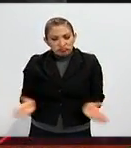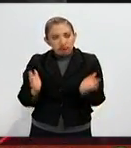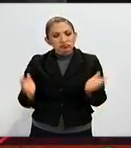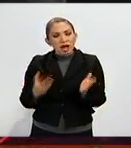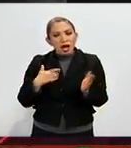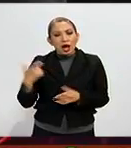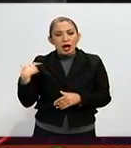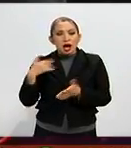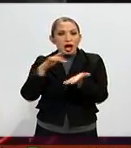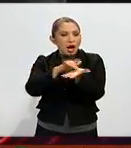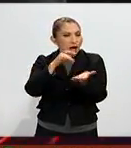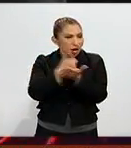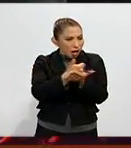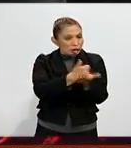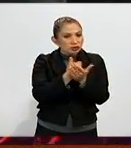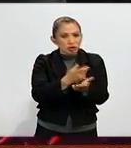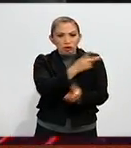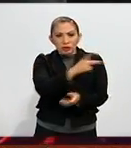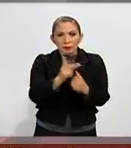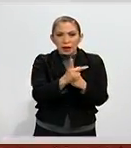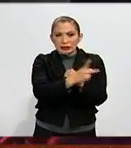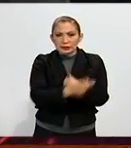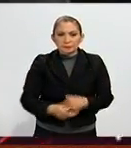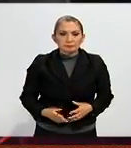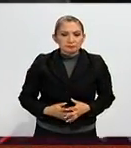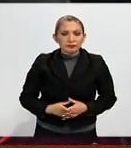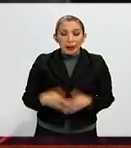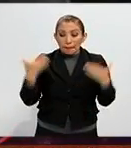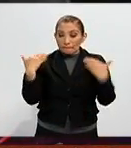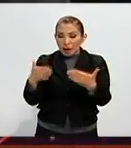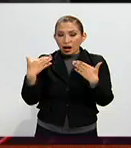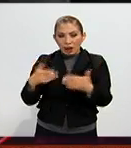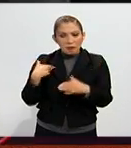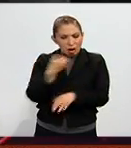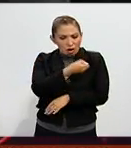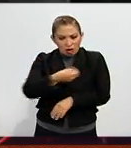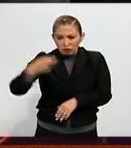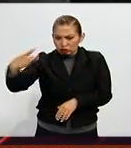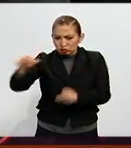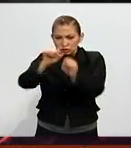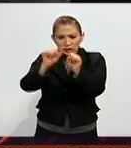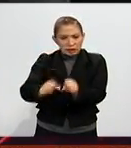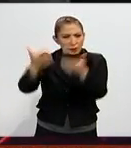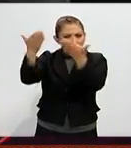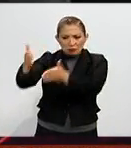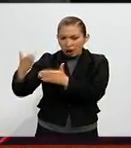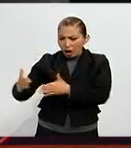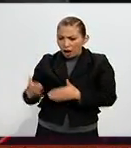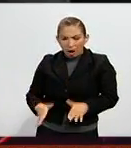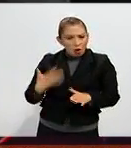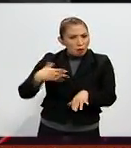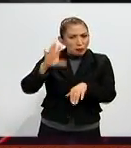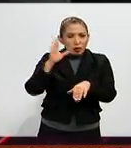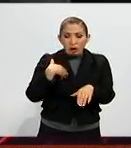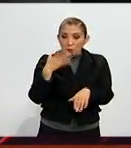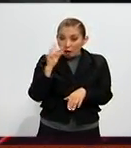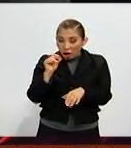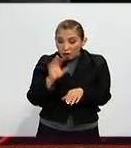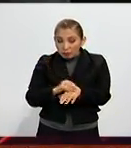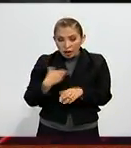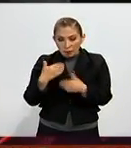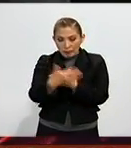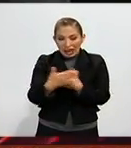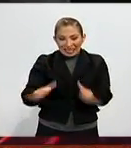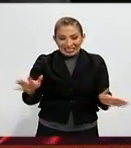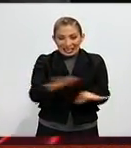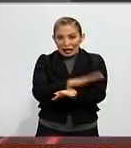la colaboración entre los estados. Panamá ha puesto en orden su sistema de servicios financieros y legales con un paquete